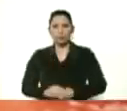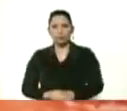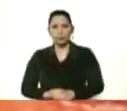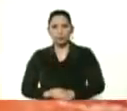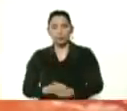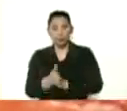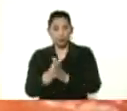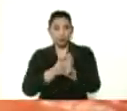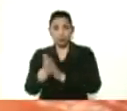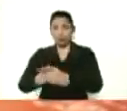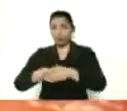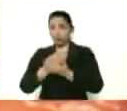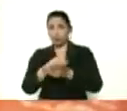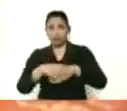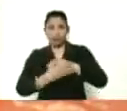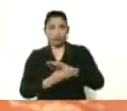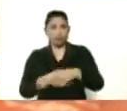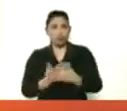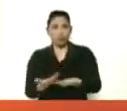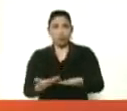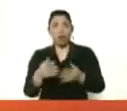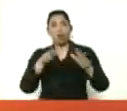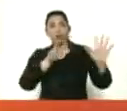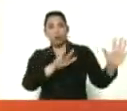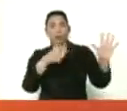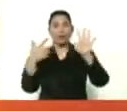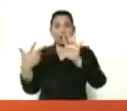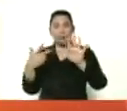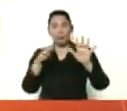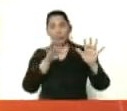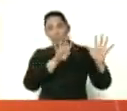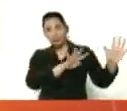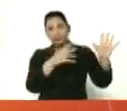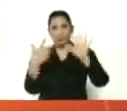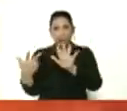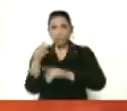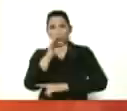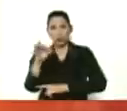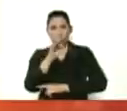Lavarse las manos con mayor frecuencia, 98%.